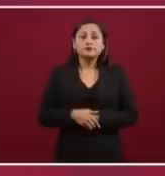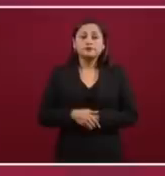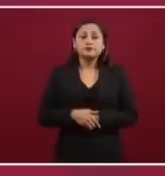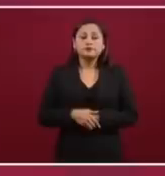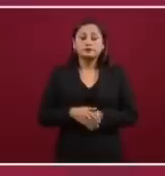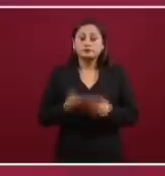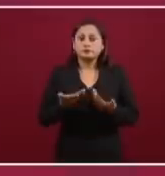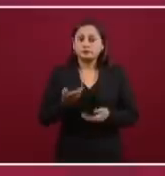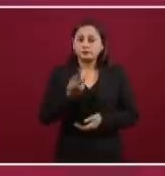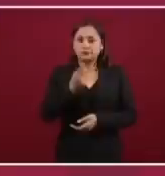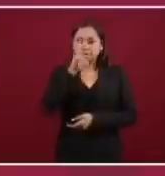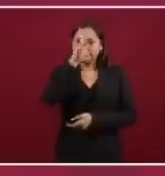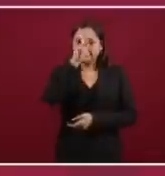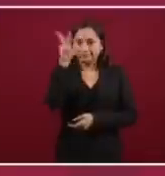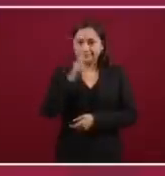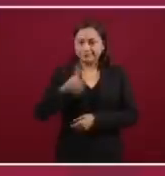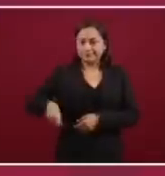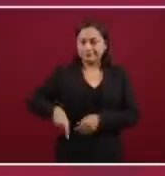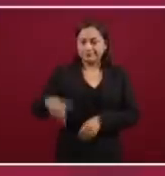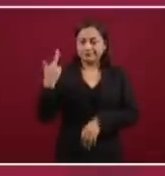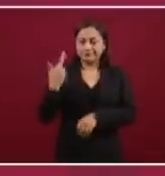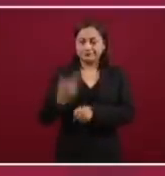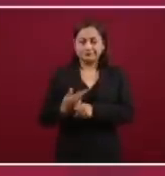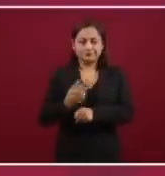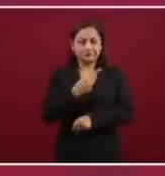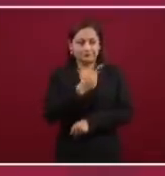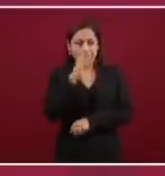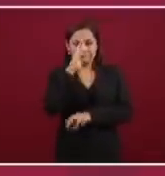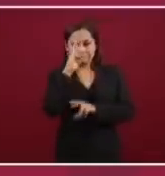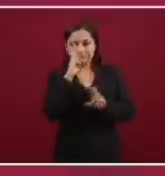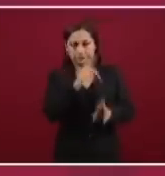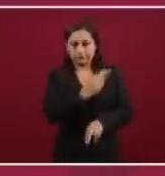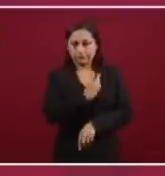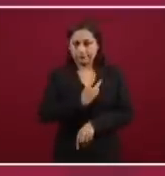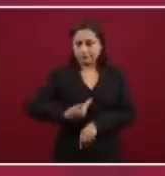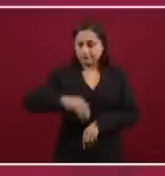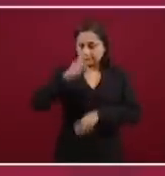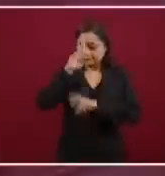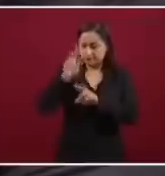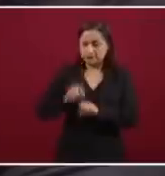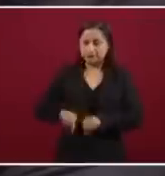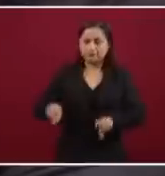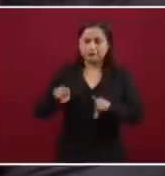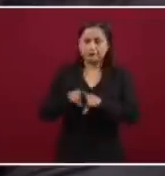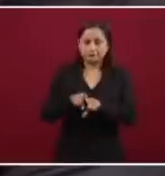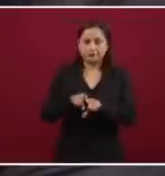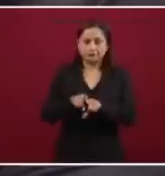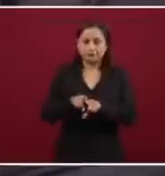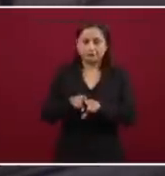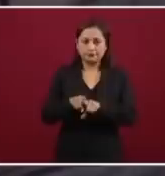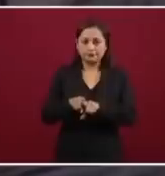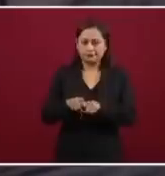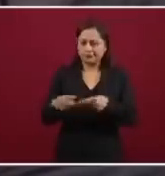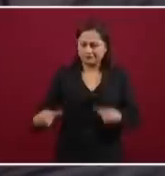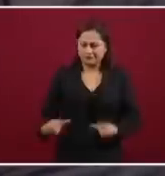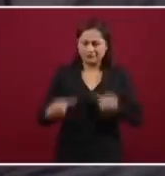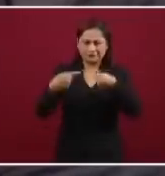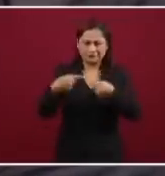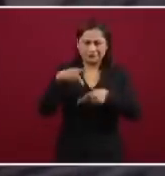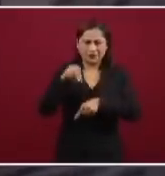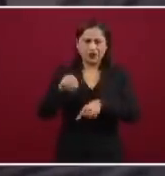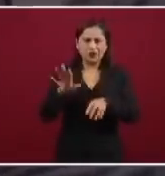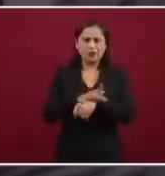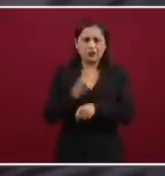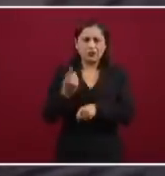respeta al presidente y el presidente respeta al gobernador? ¿Por qué no hay esa discrepancia?